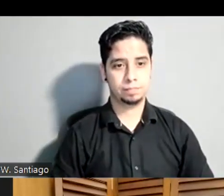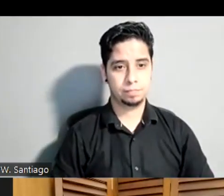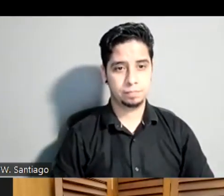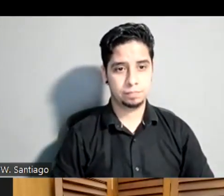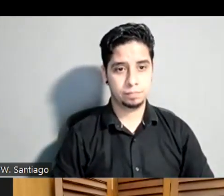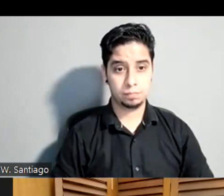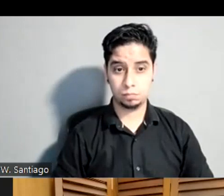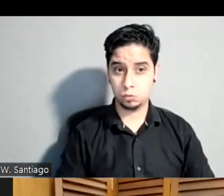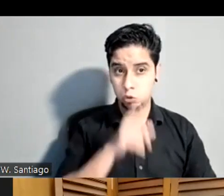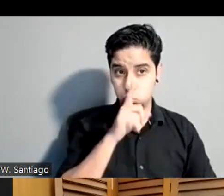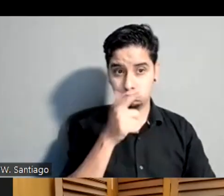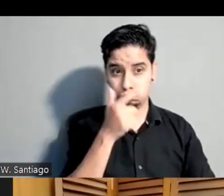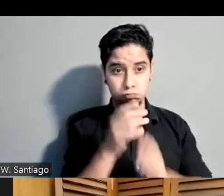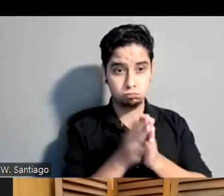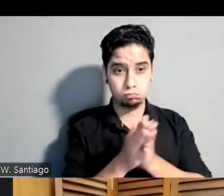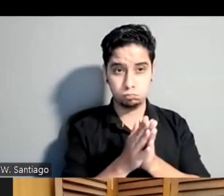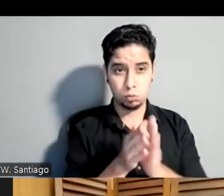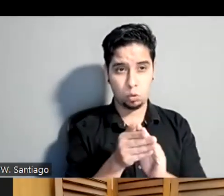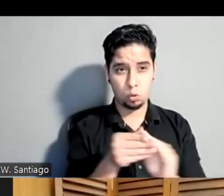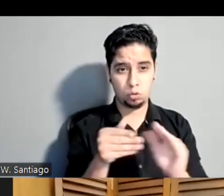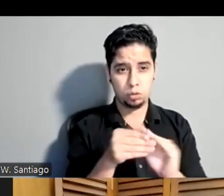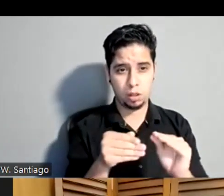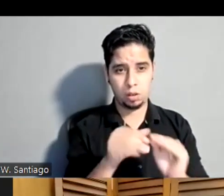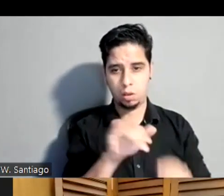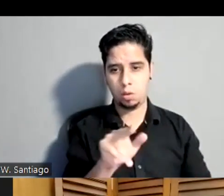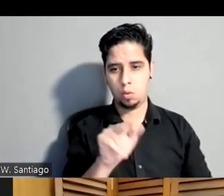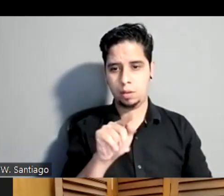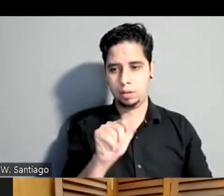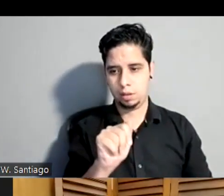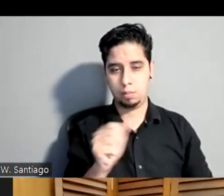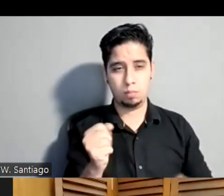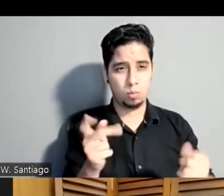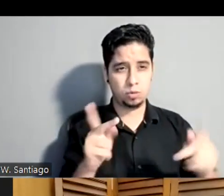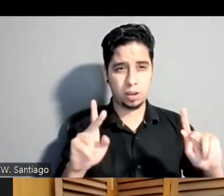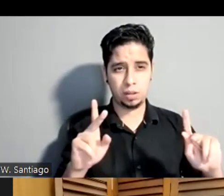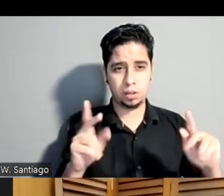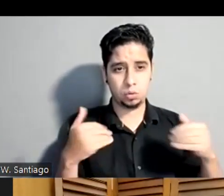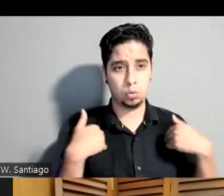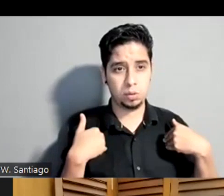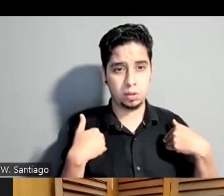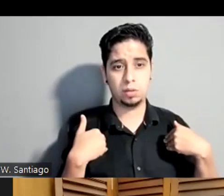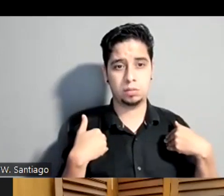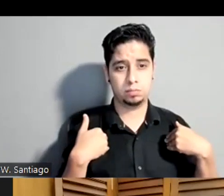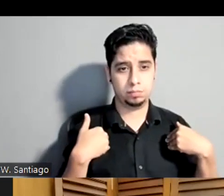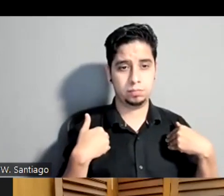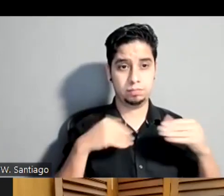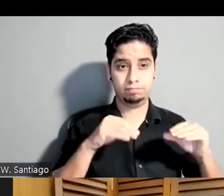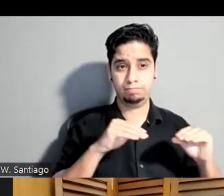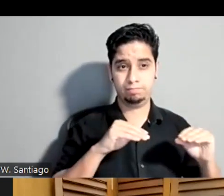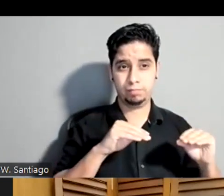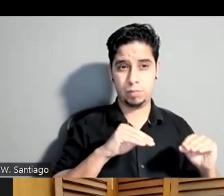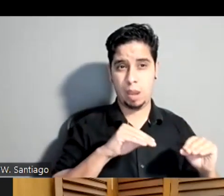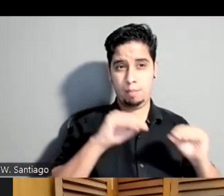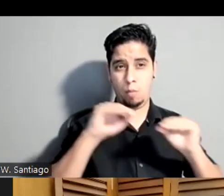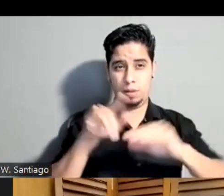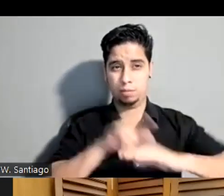Es importante narrar esa historia porque, como Juanita, muchos puertorriqueños tuvieron que emigrar, y eso yo pienso que ese